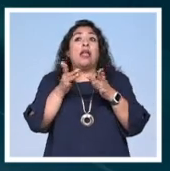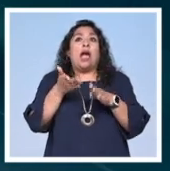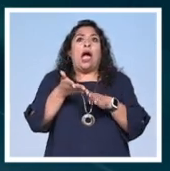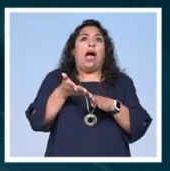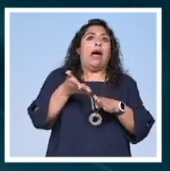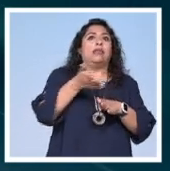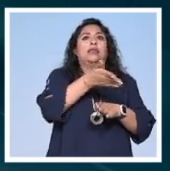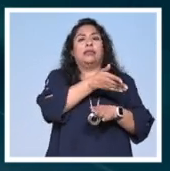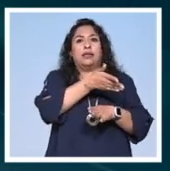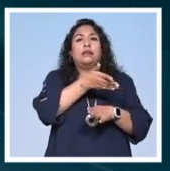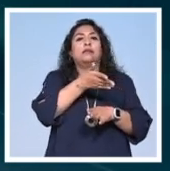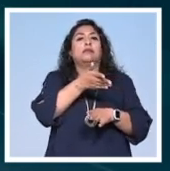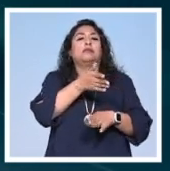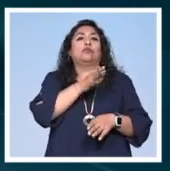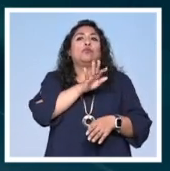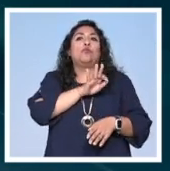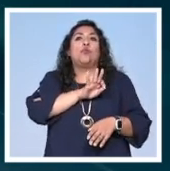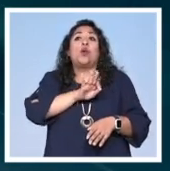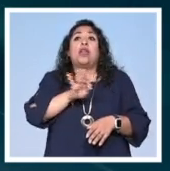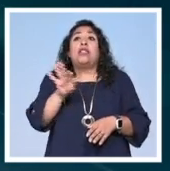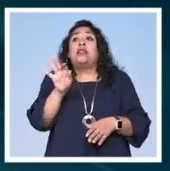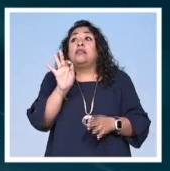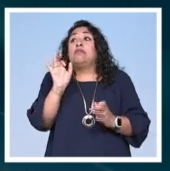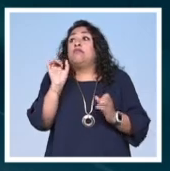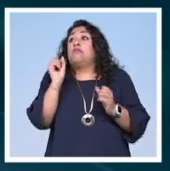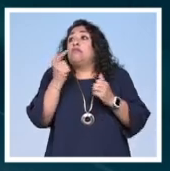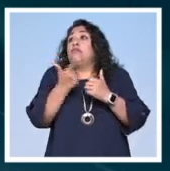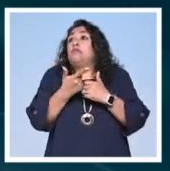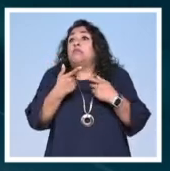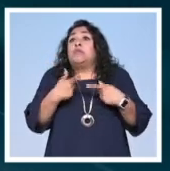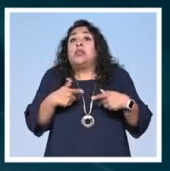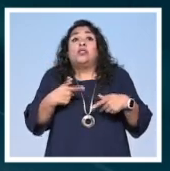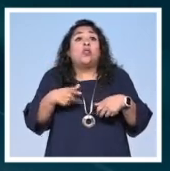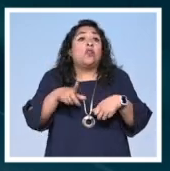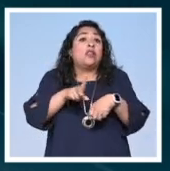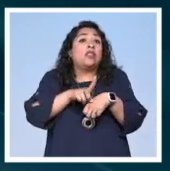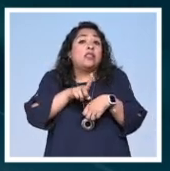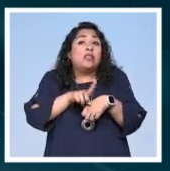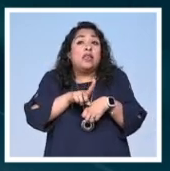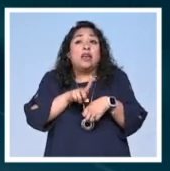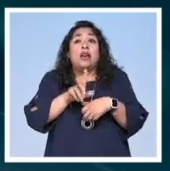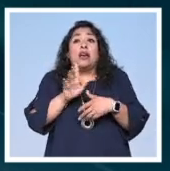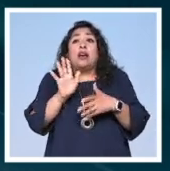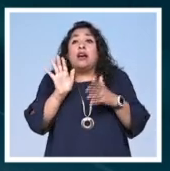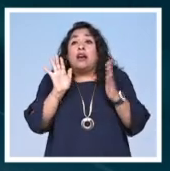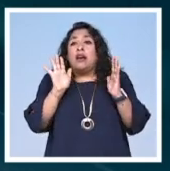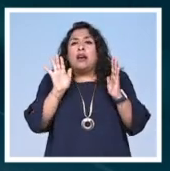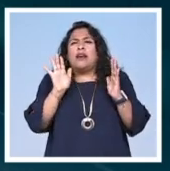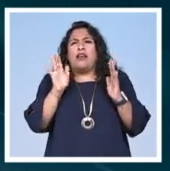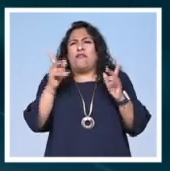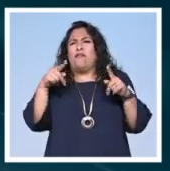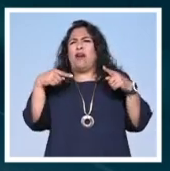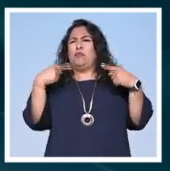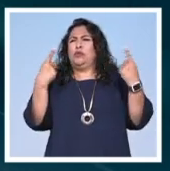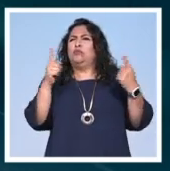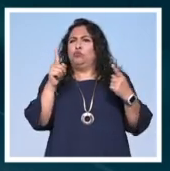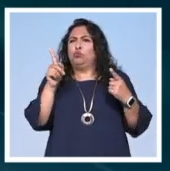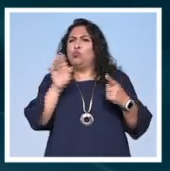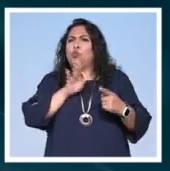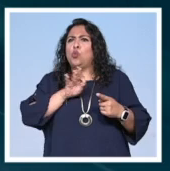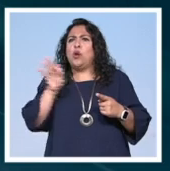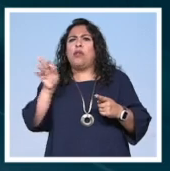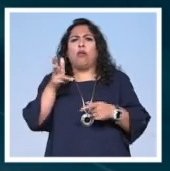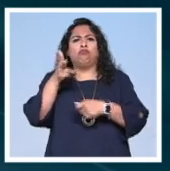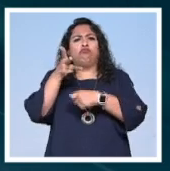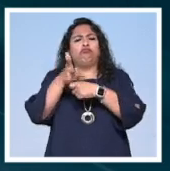anticipó la posibilidad de que alguien de todos los días Eh alguien no famoso pudiera aparecer